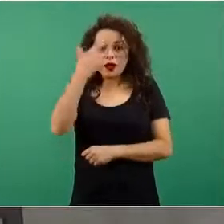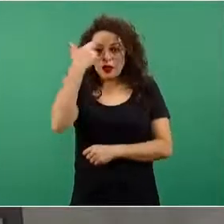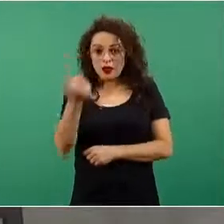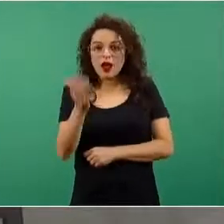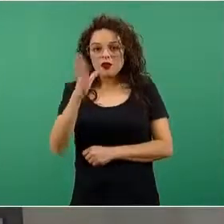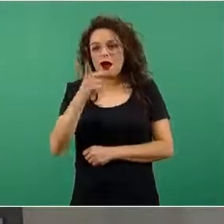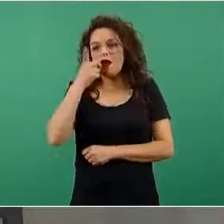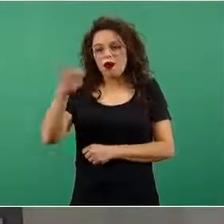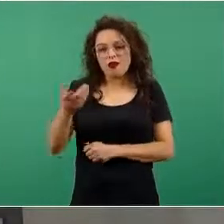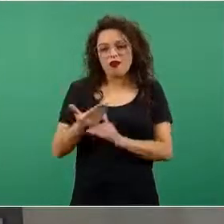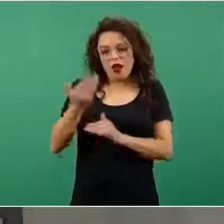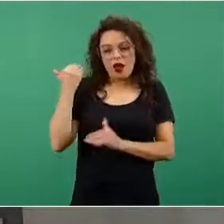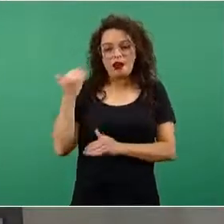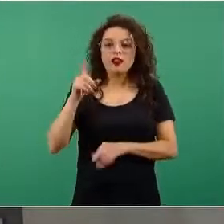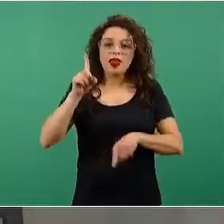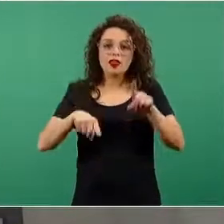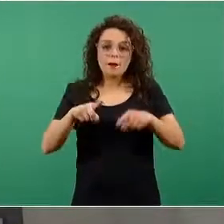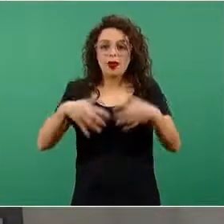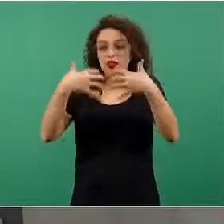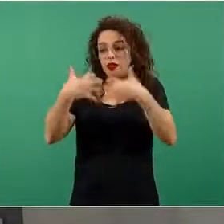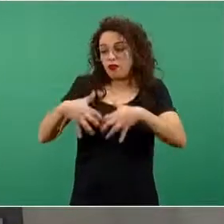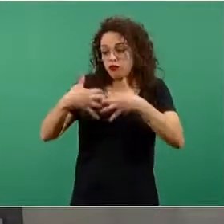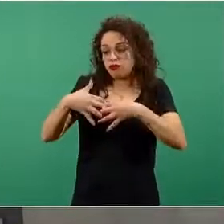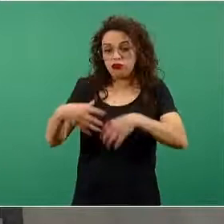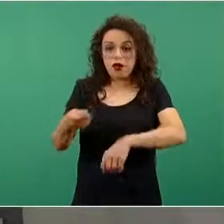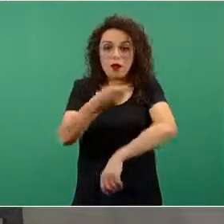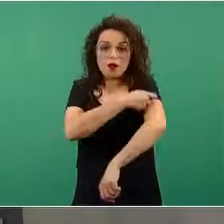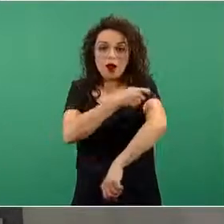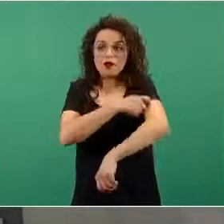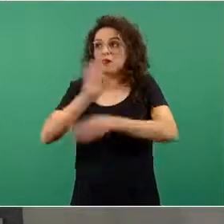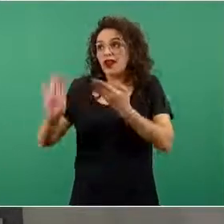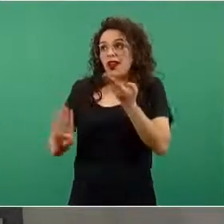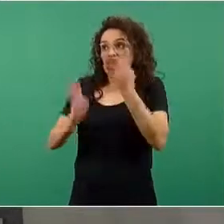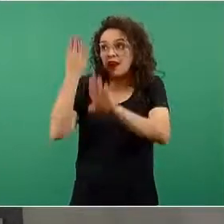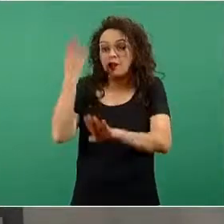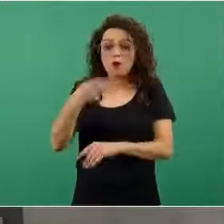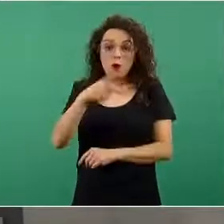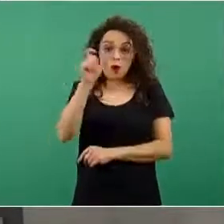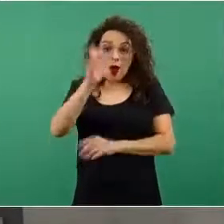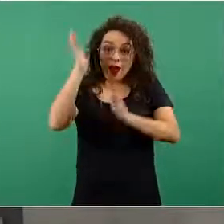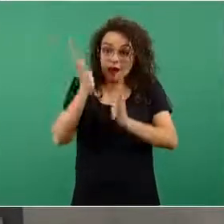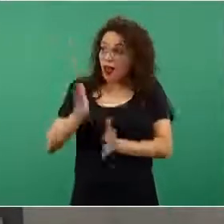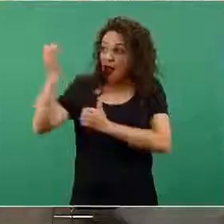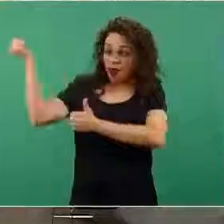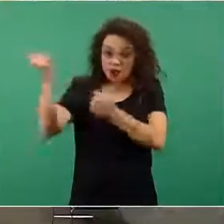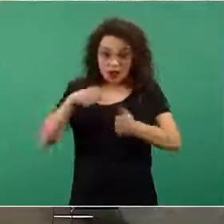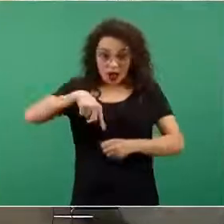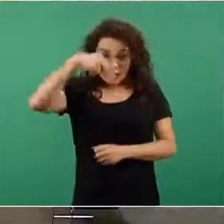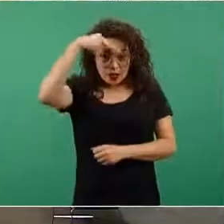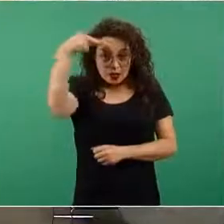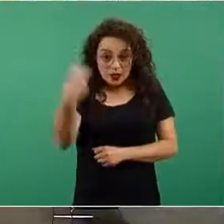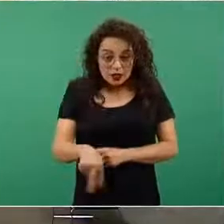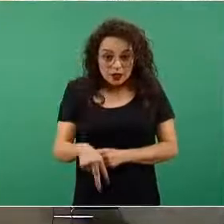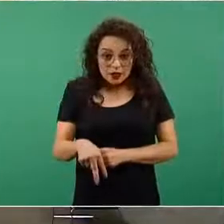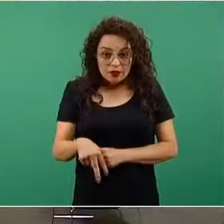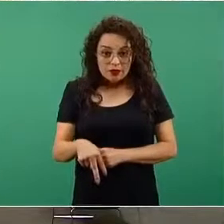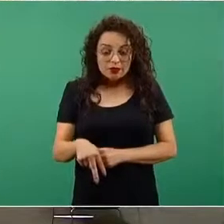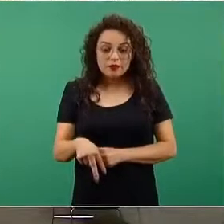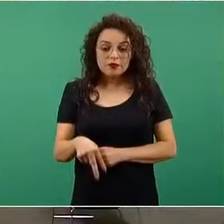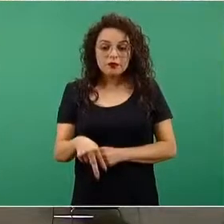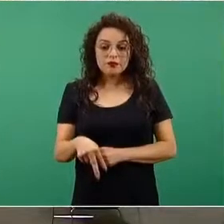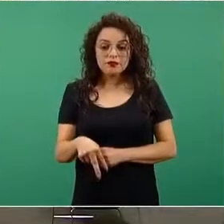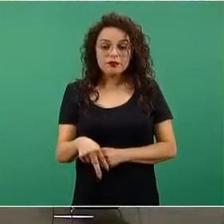las vacunas en el mundo, pero una vez que llegan a México estamos en posibilidades de